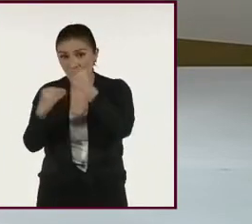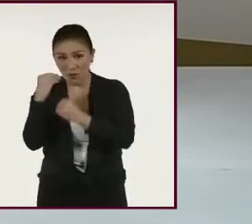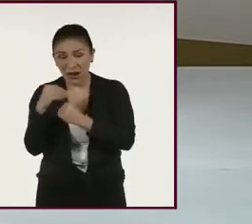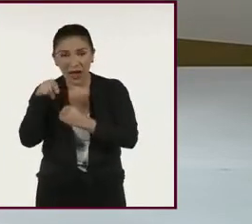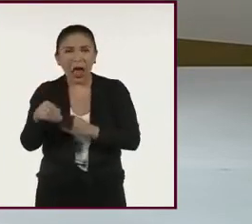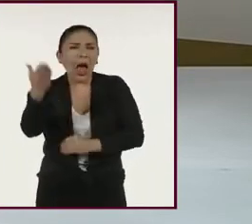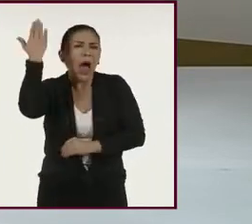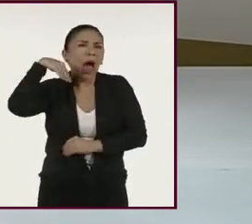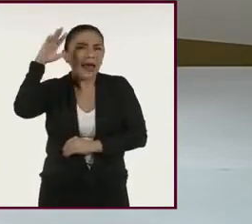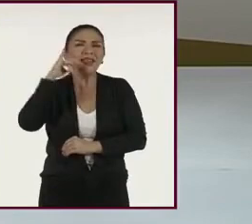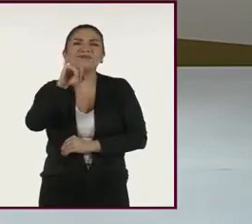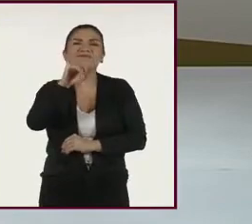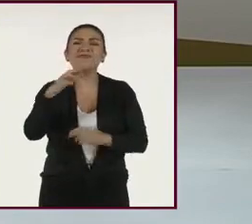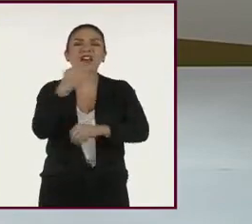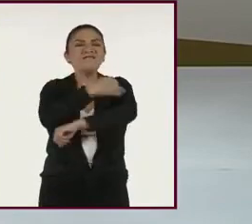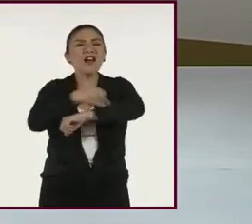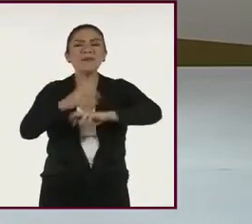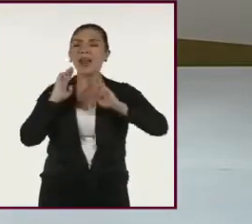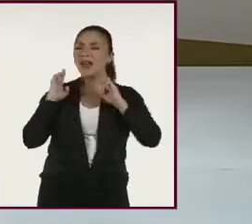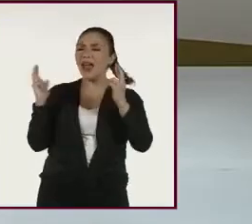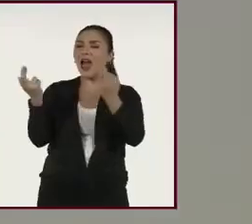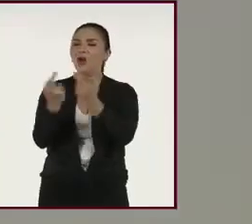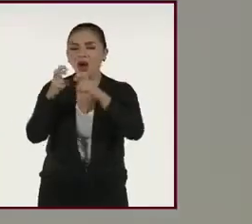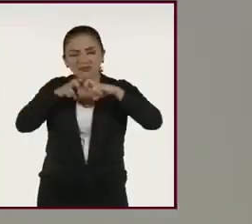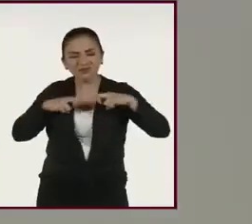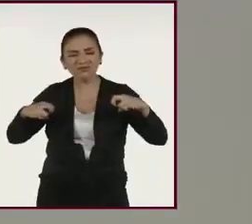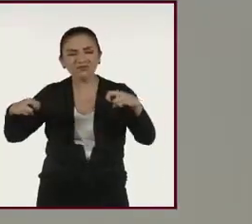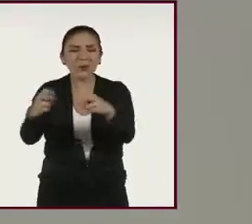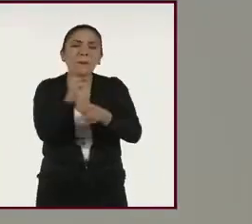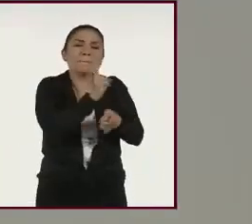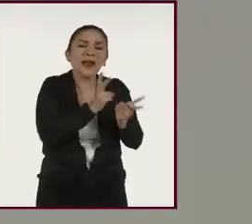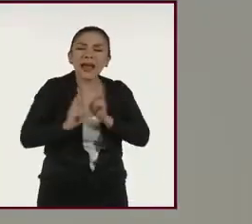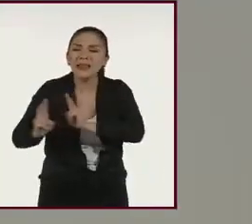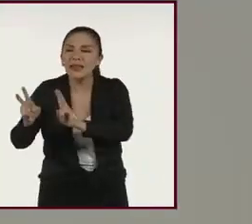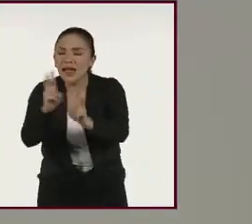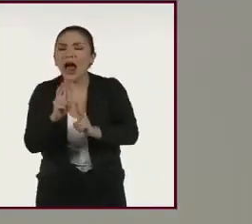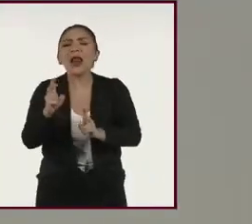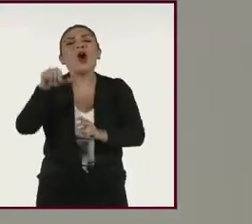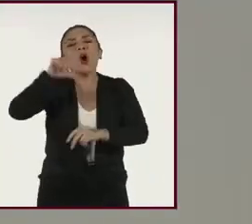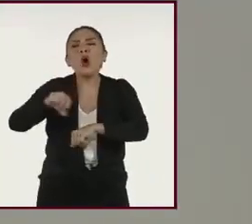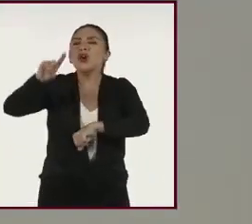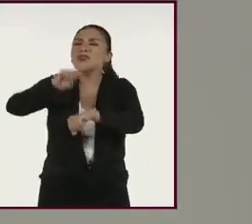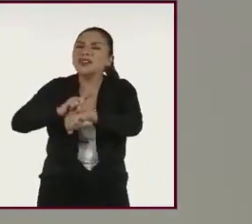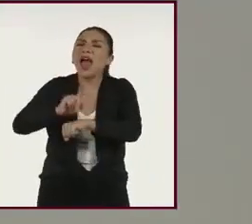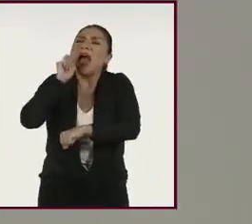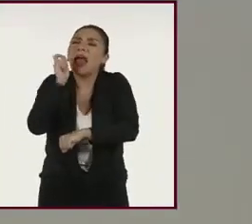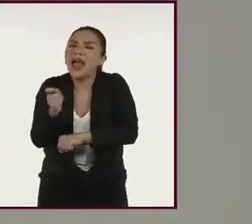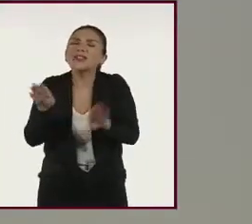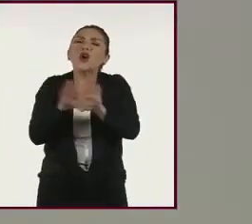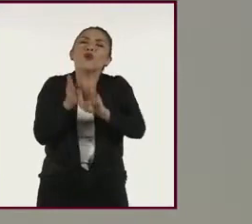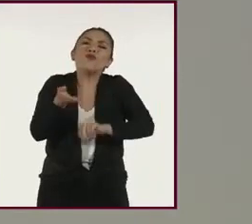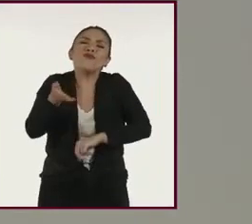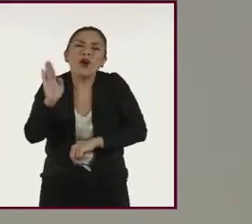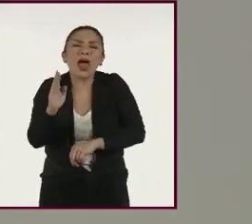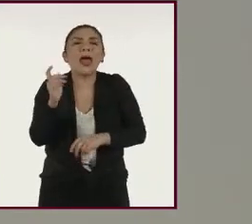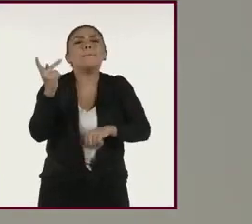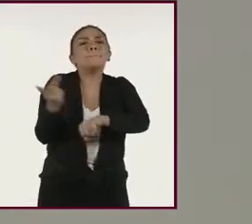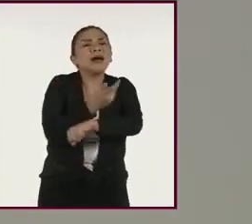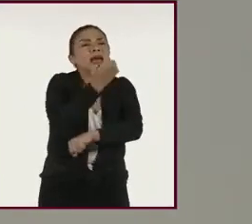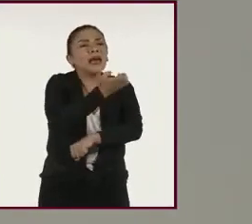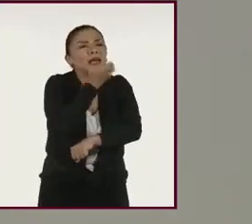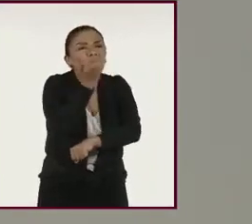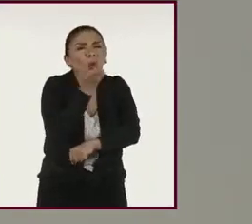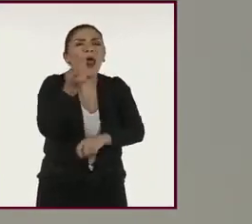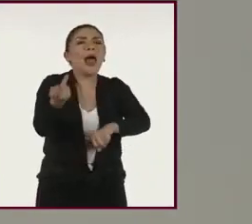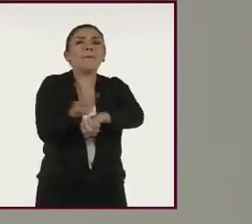previamente eran momentos en los que la familia se reunía para platicar sobre cómo les había ido en el transcurso del día, qué había sucedido en la escuela,